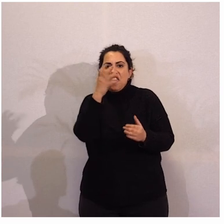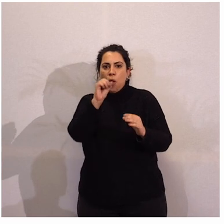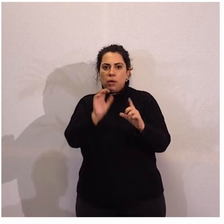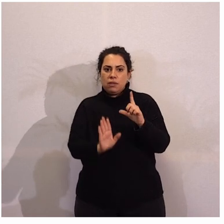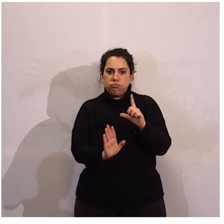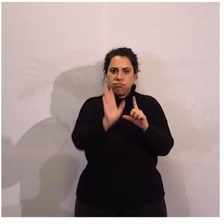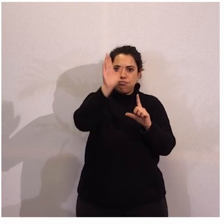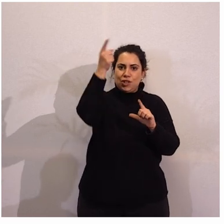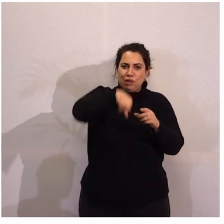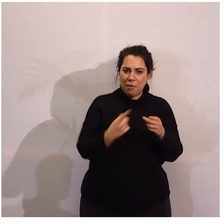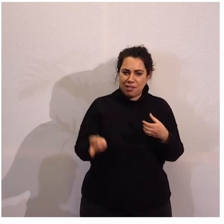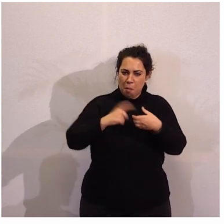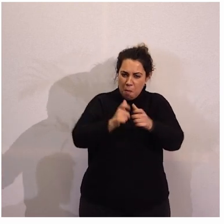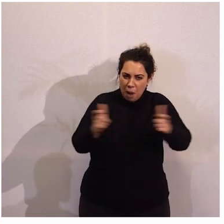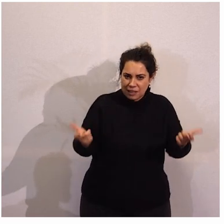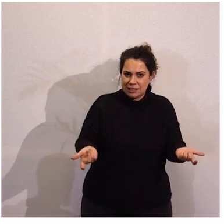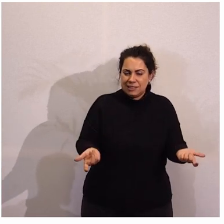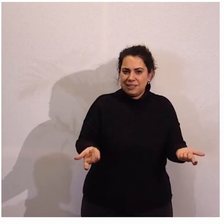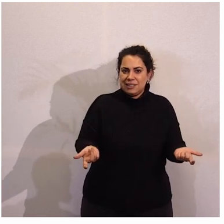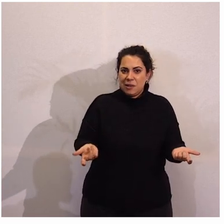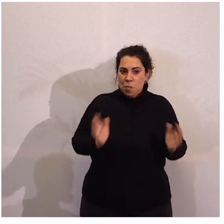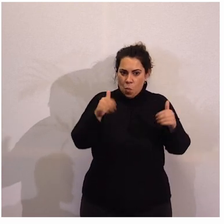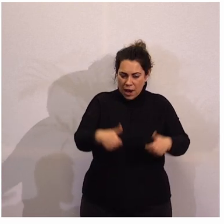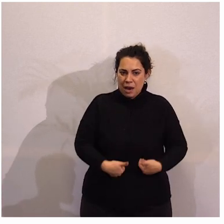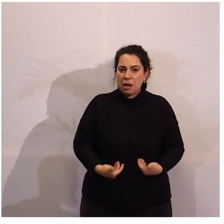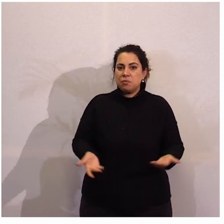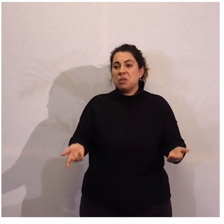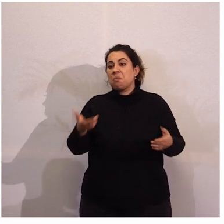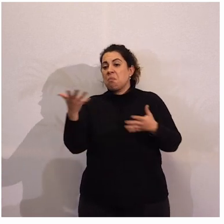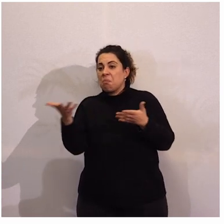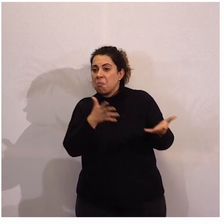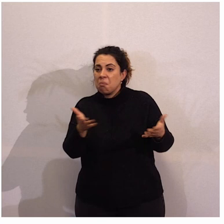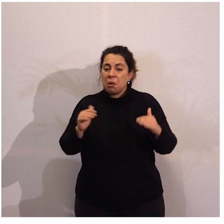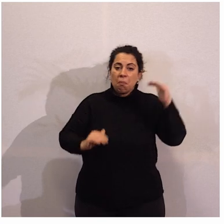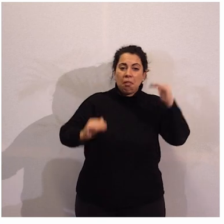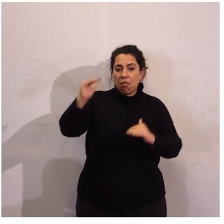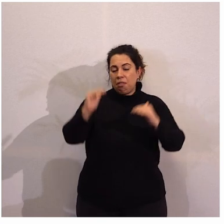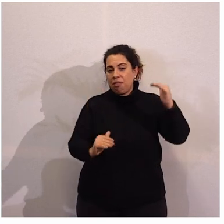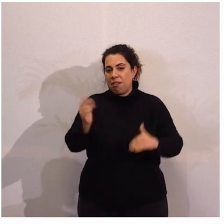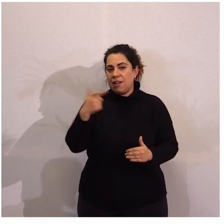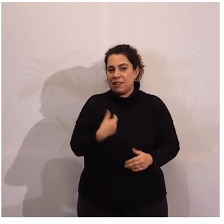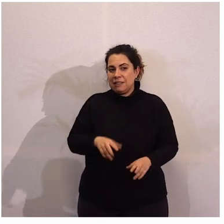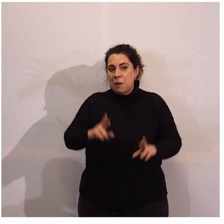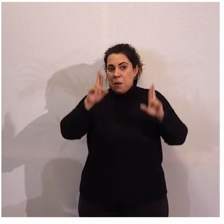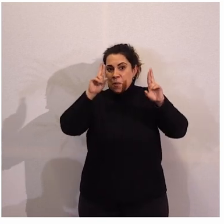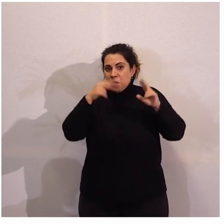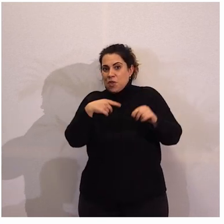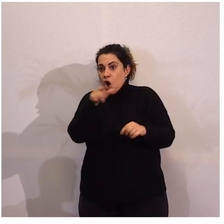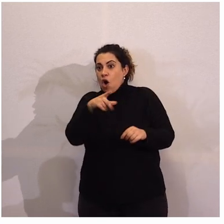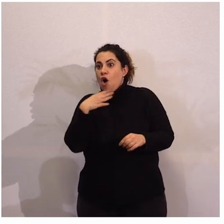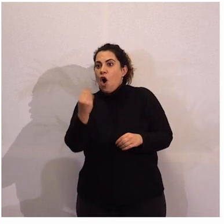vuelven a incorporar, ¿no? O sea que bueno, se va distribuyendo, ¿no? Confiamos en los jóvenes,